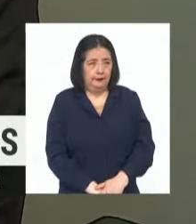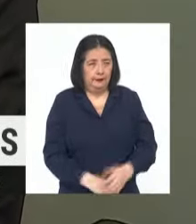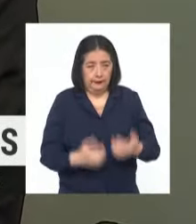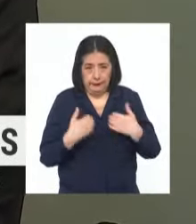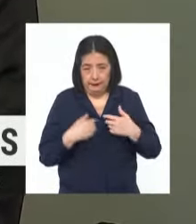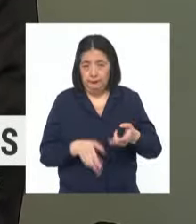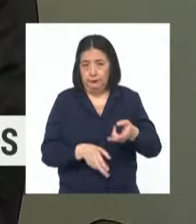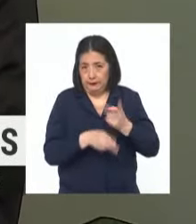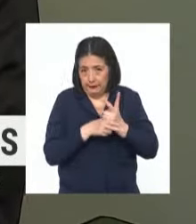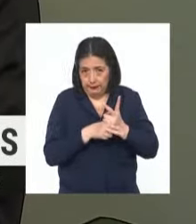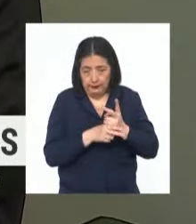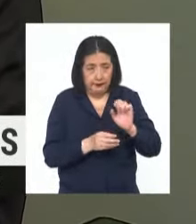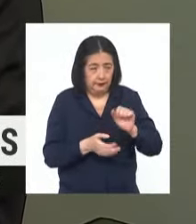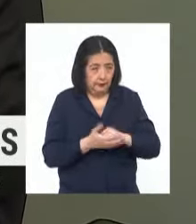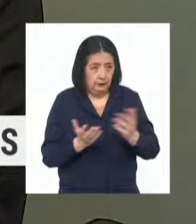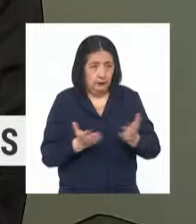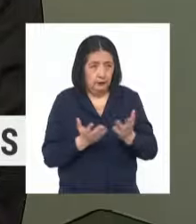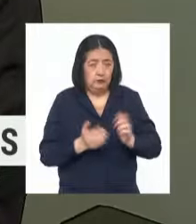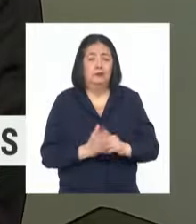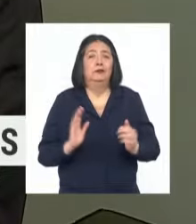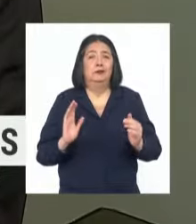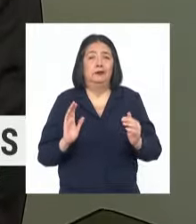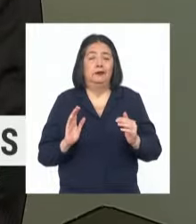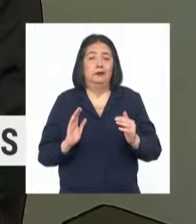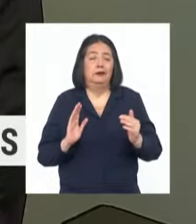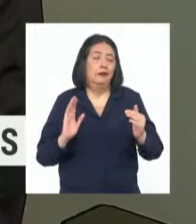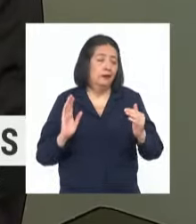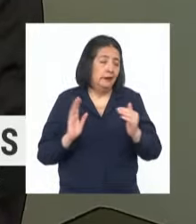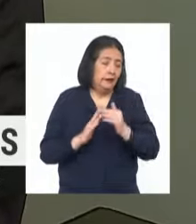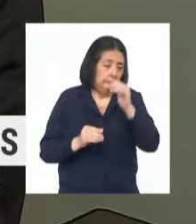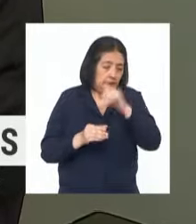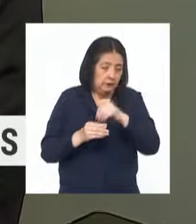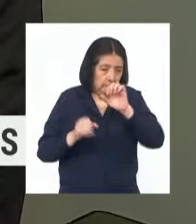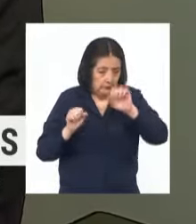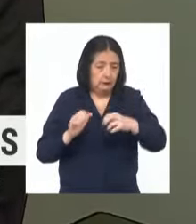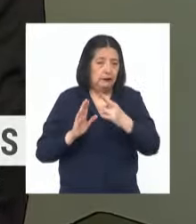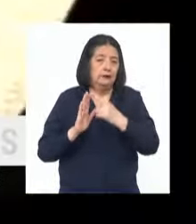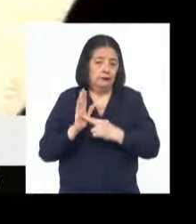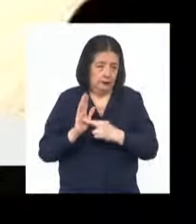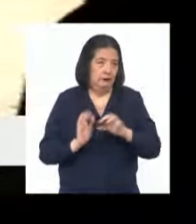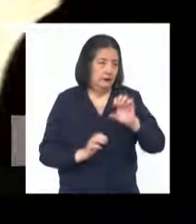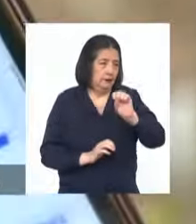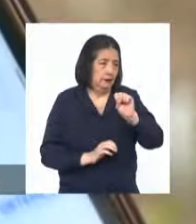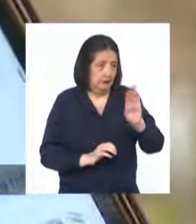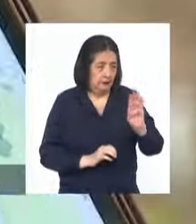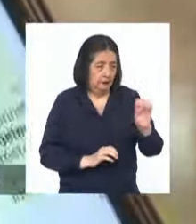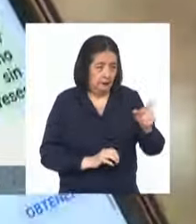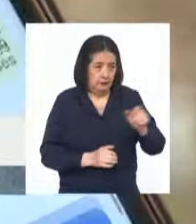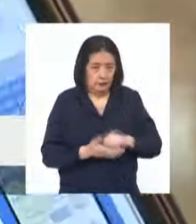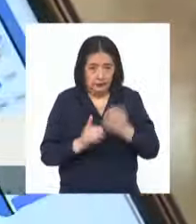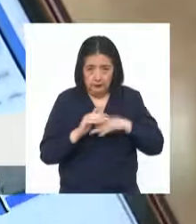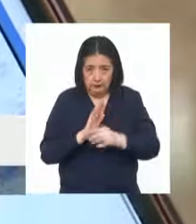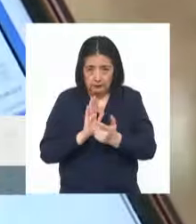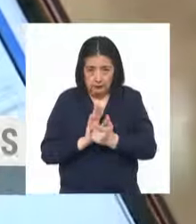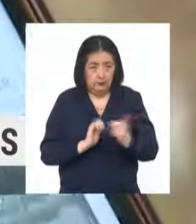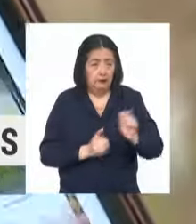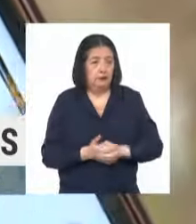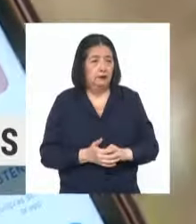obtener préstamos en entidades informales, entidades que están registradas en la SBS, ¿no? Al cierre del 2023,